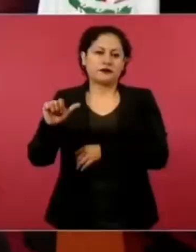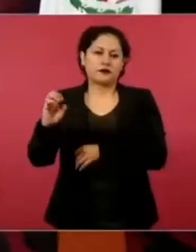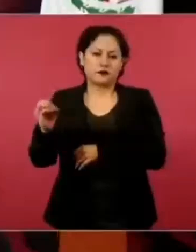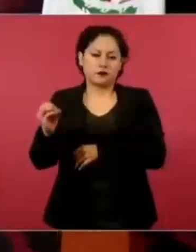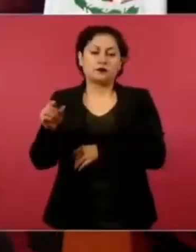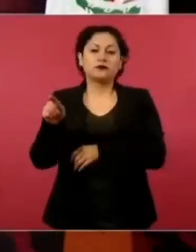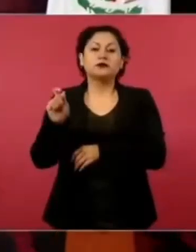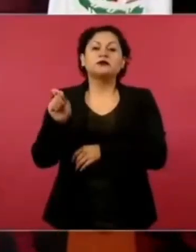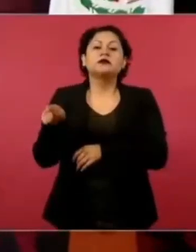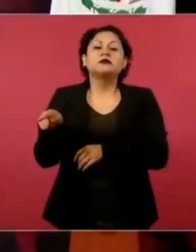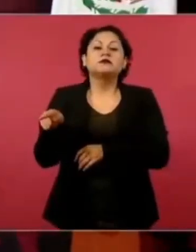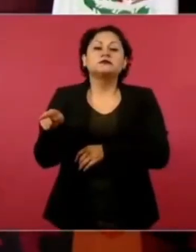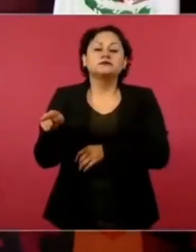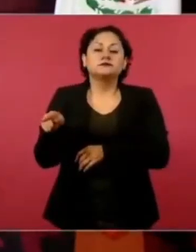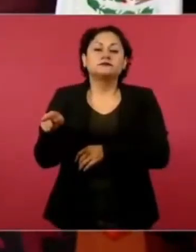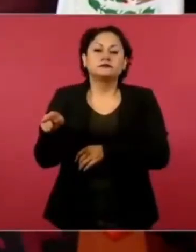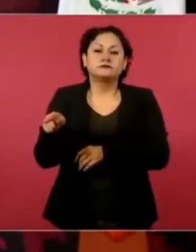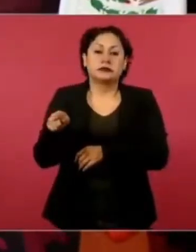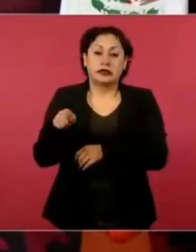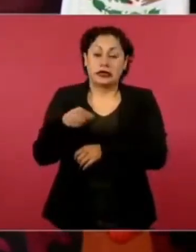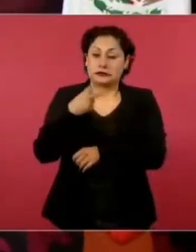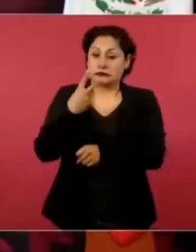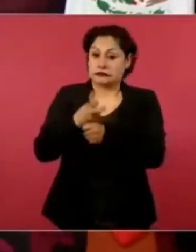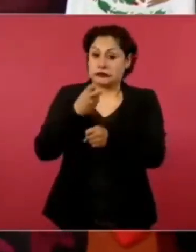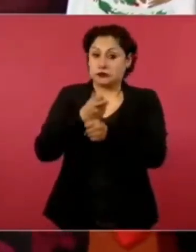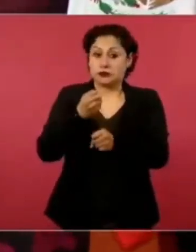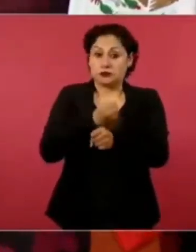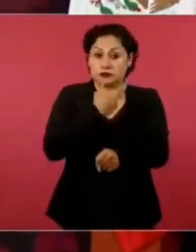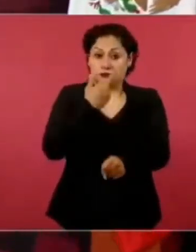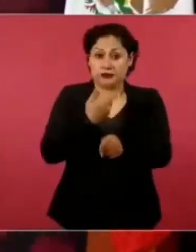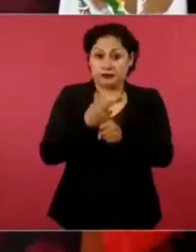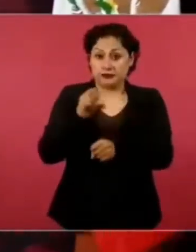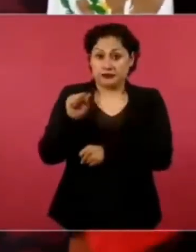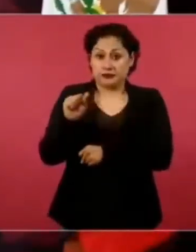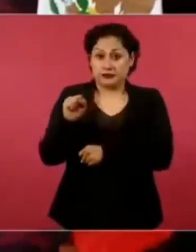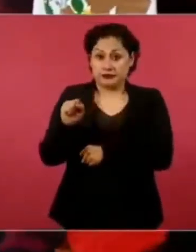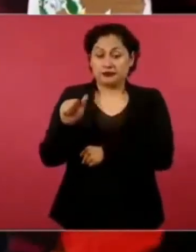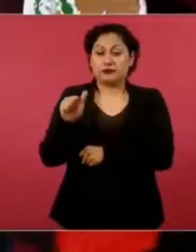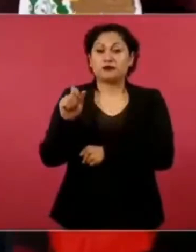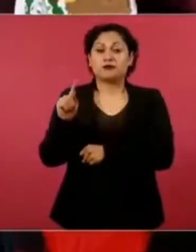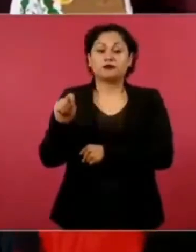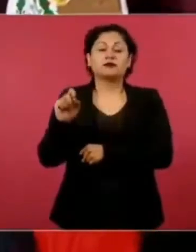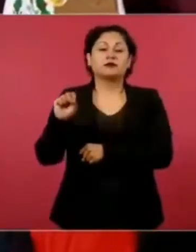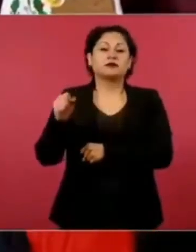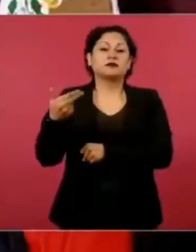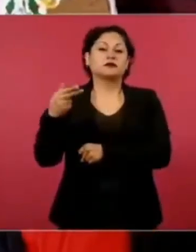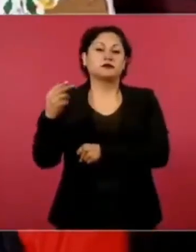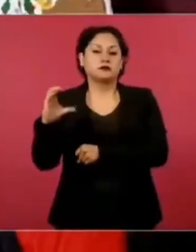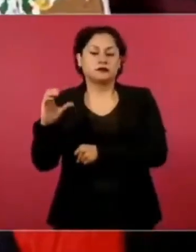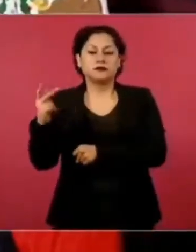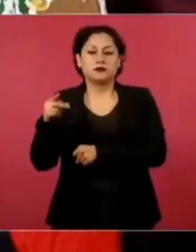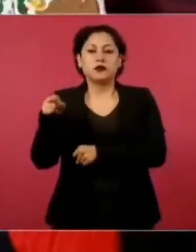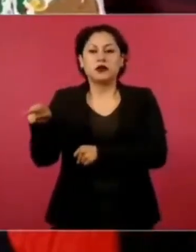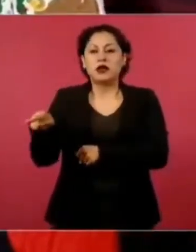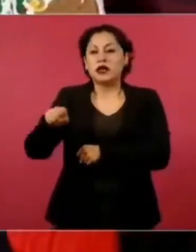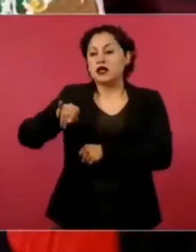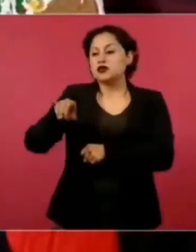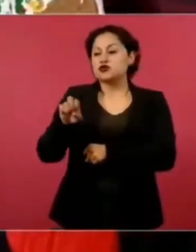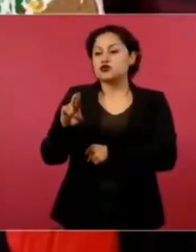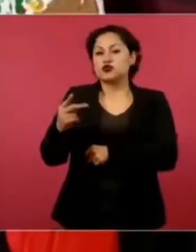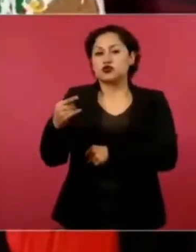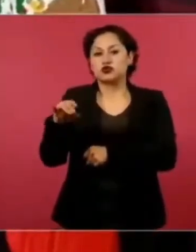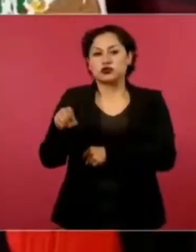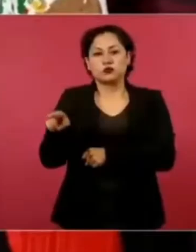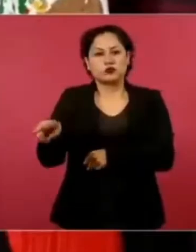El subsecretario de Hacienda, Gabriel Giorgio, muy profesional,